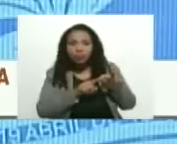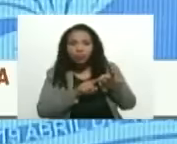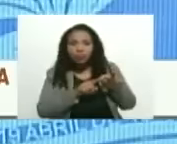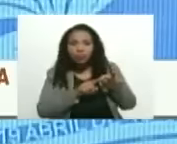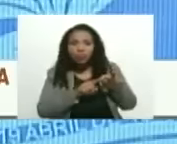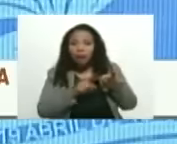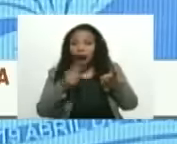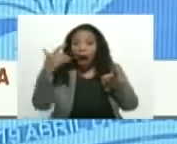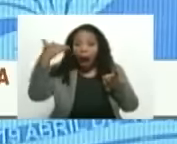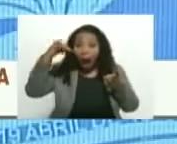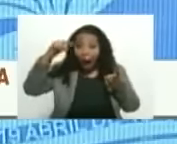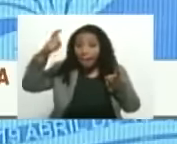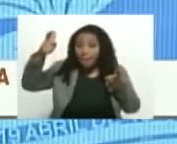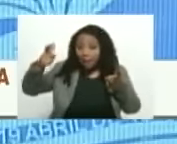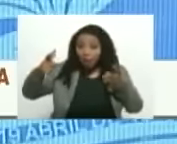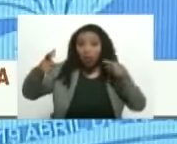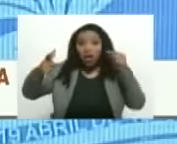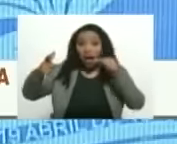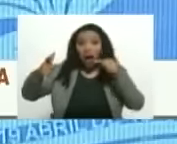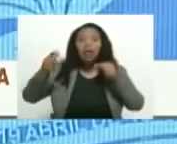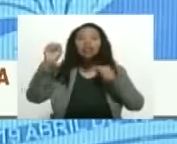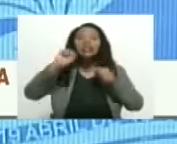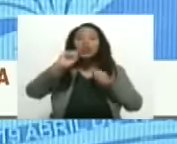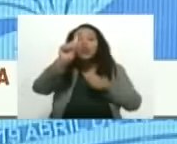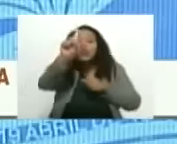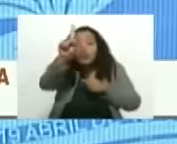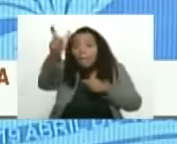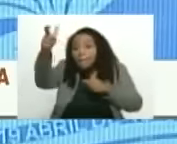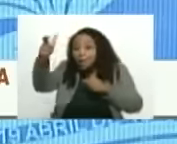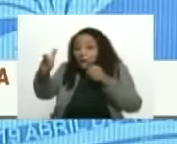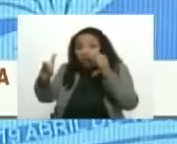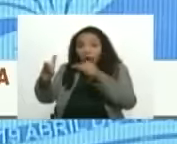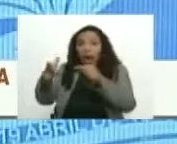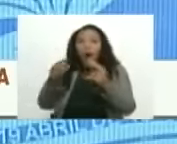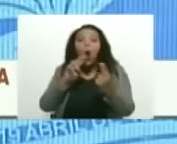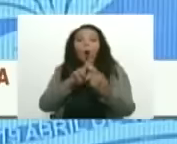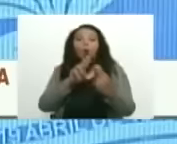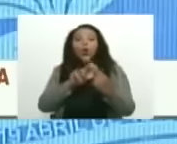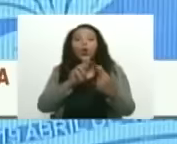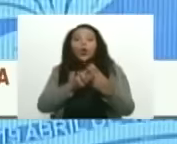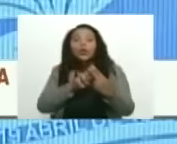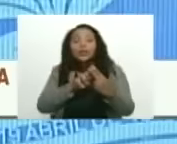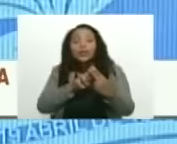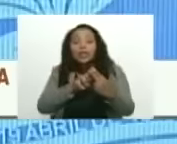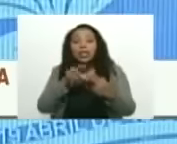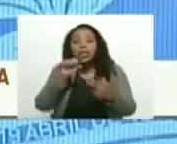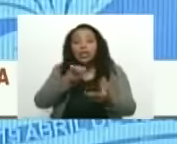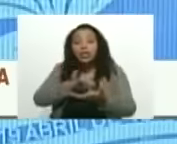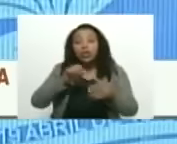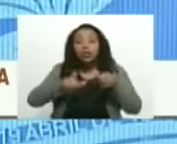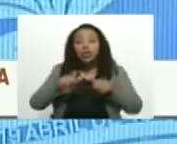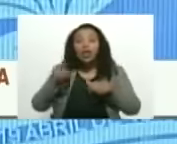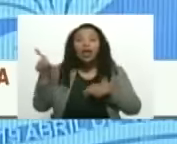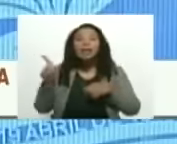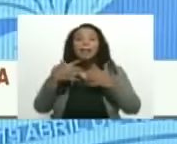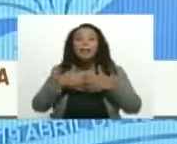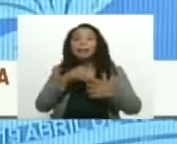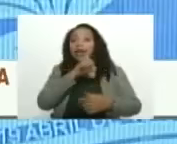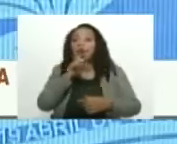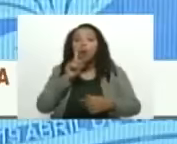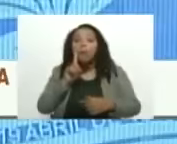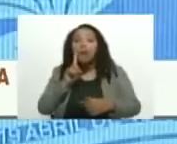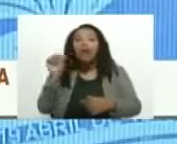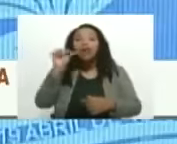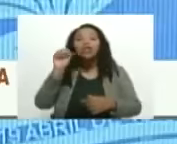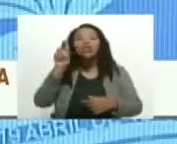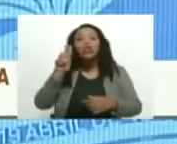sabía dónde estaban los centros de votación. Se llama una empresa de estafa llamada Súmate, que tiene amplia experiencia